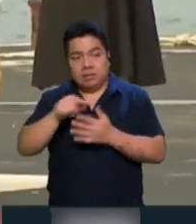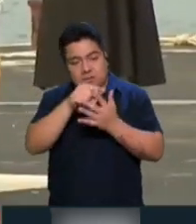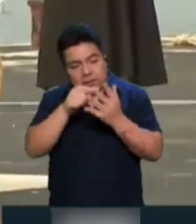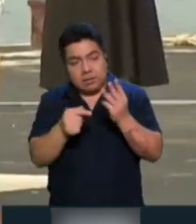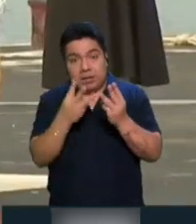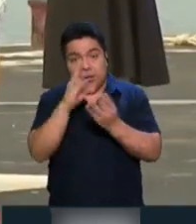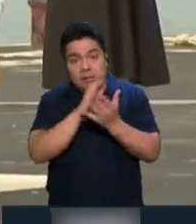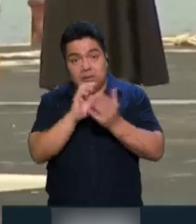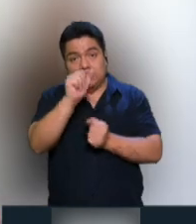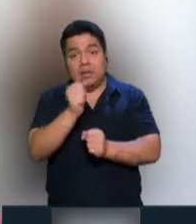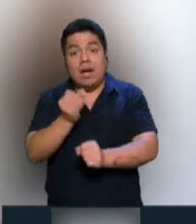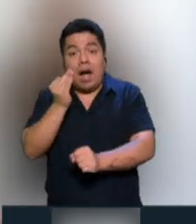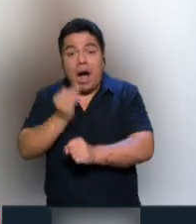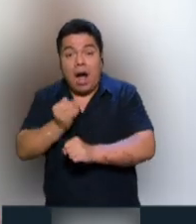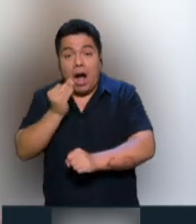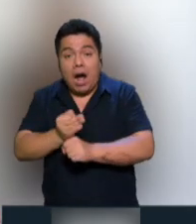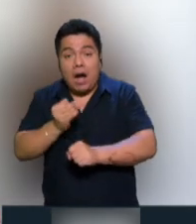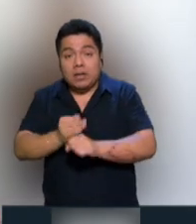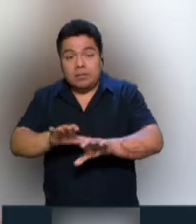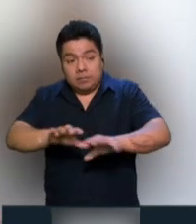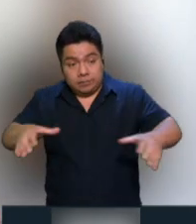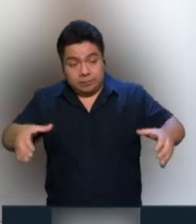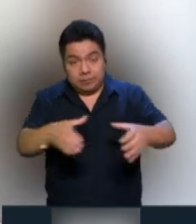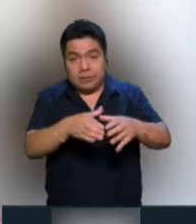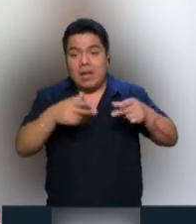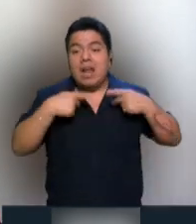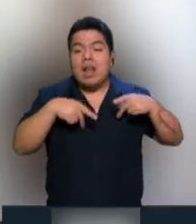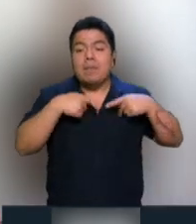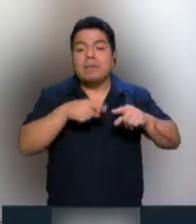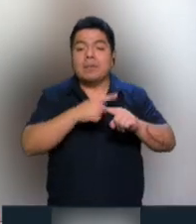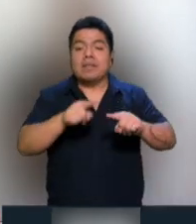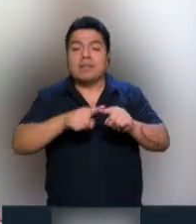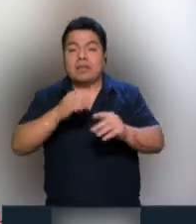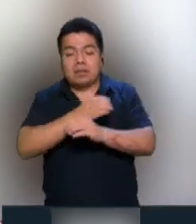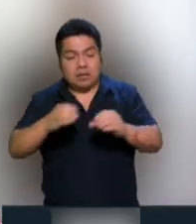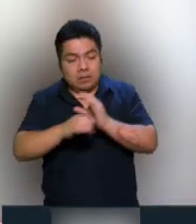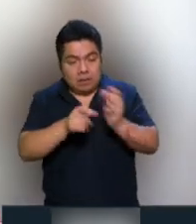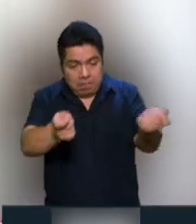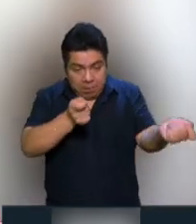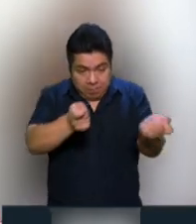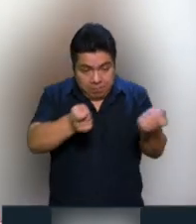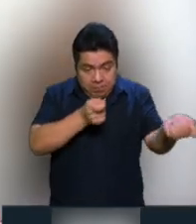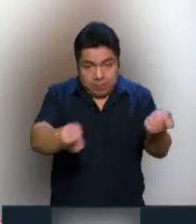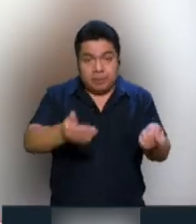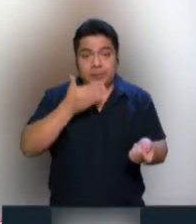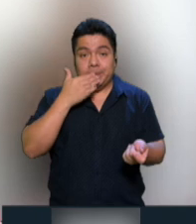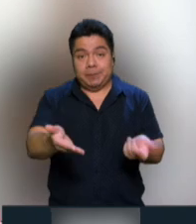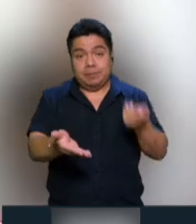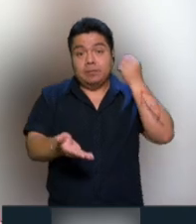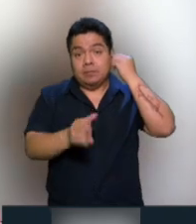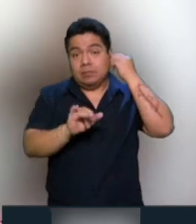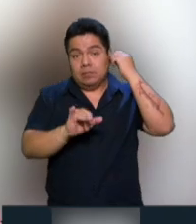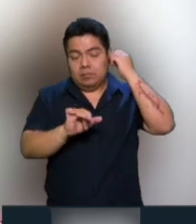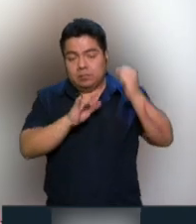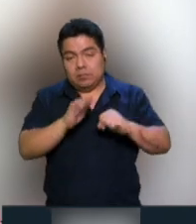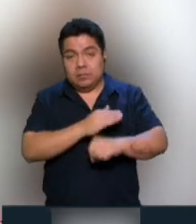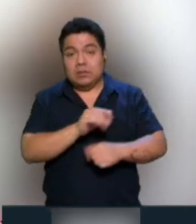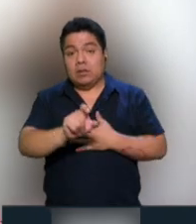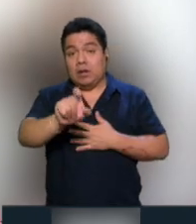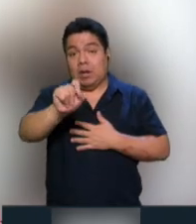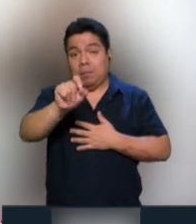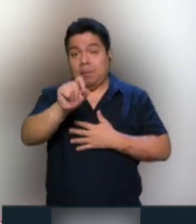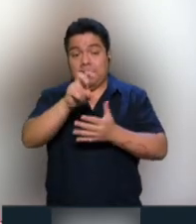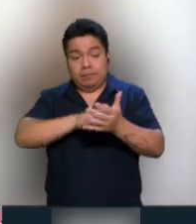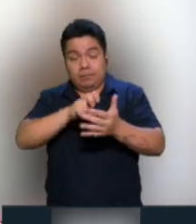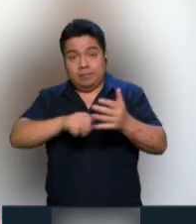ellas en la actualidad se le da la facultad al pueblo de México de modificar su forma de gobierno, por lo cual se están impulsando 20 reformas,